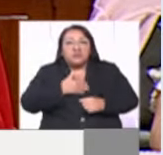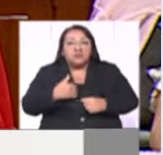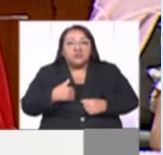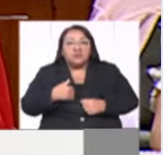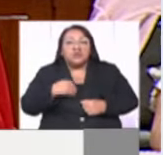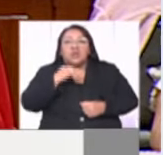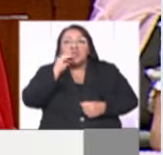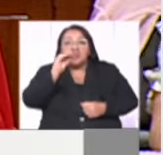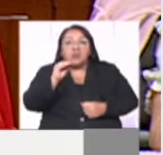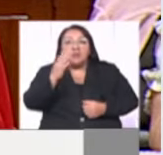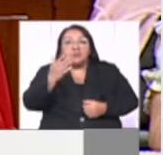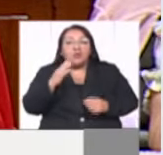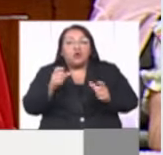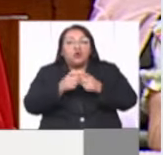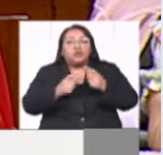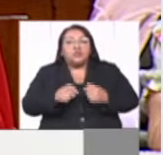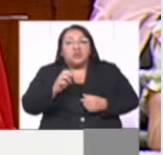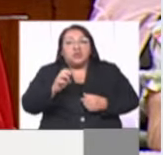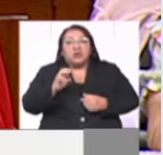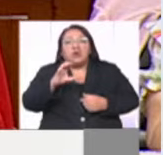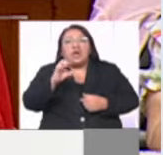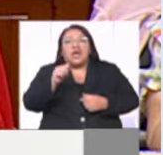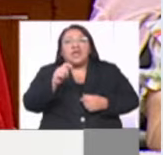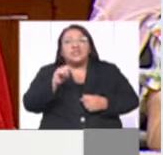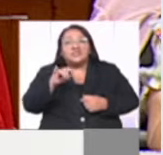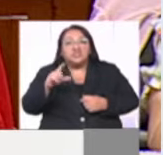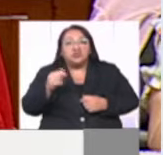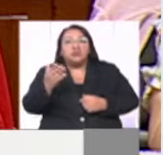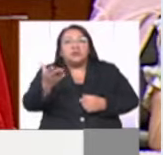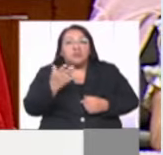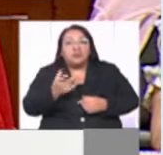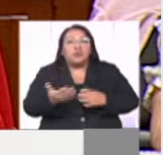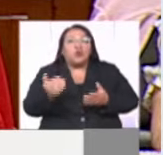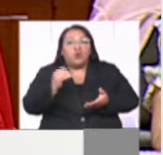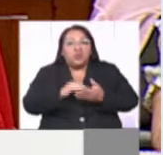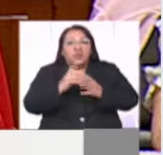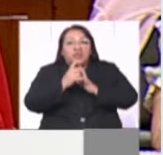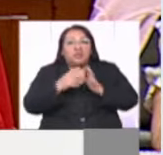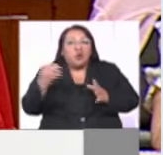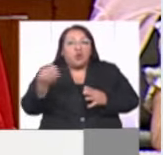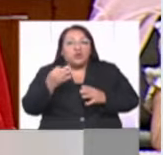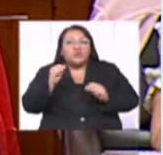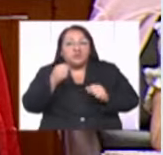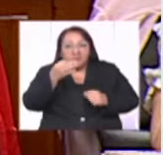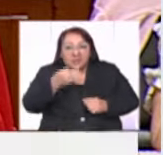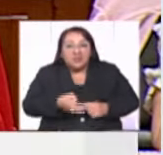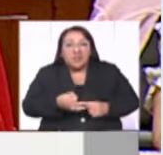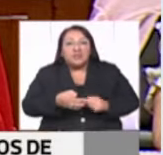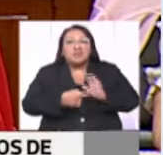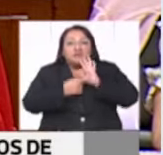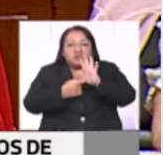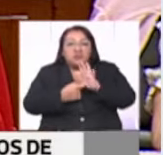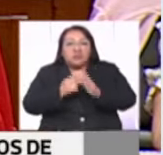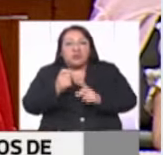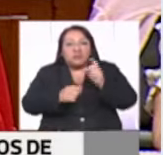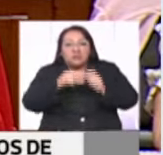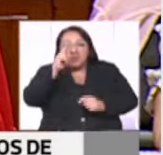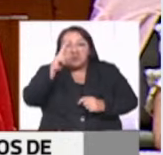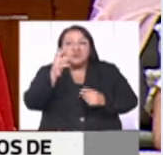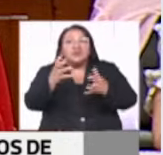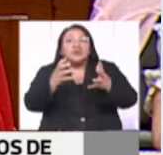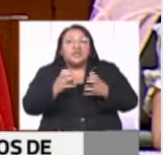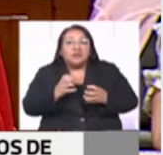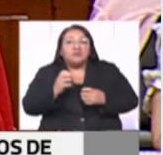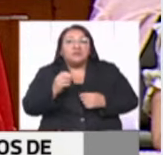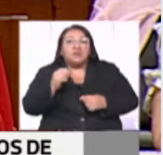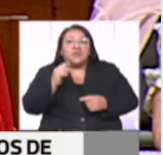secundo el pedido del congresista Eduardo Castillo y pediría que se vuelva al dictamen original si es que realmente apreciamos a los peruanos y si es que